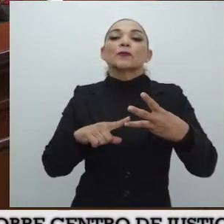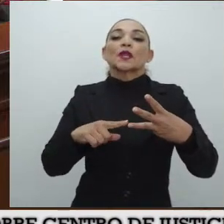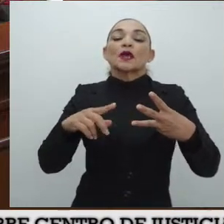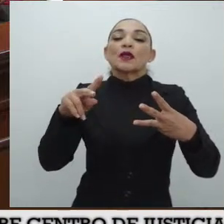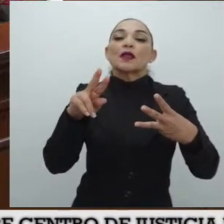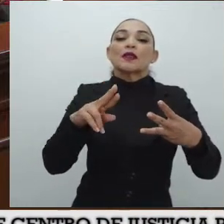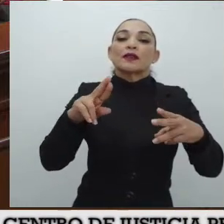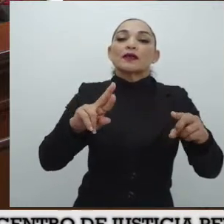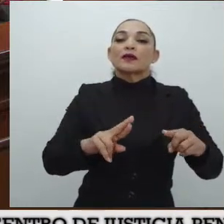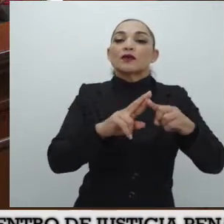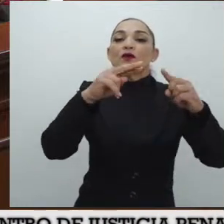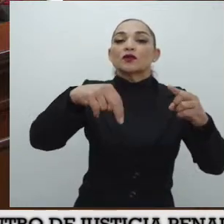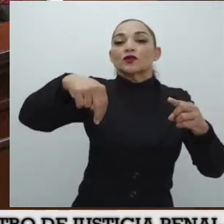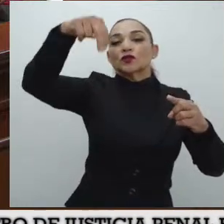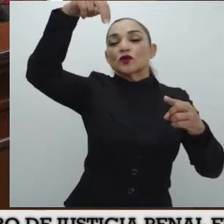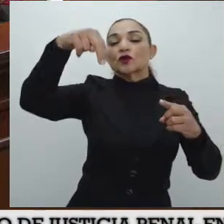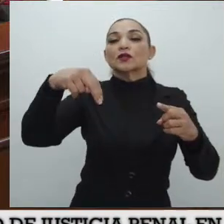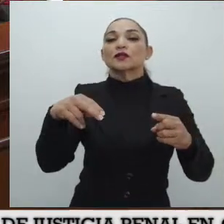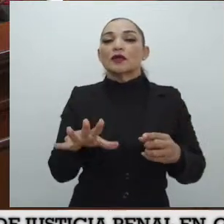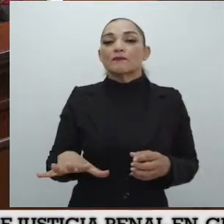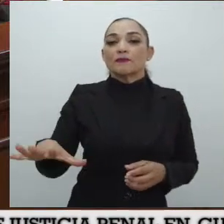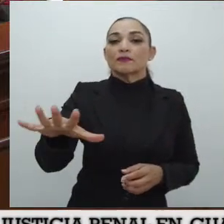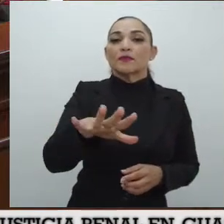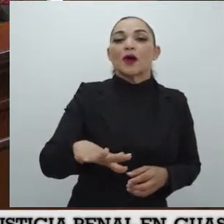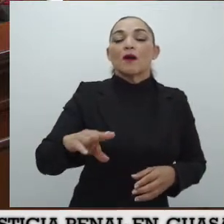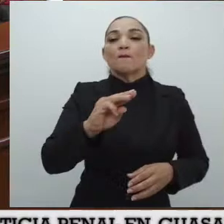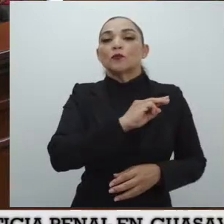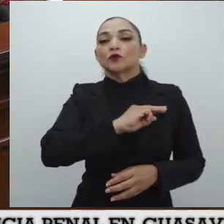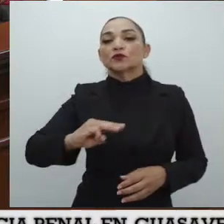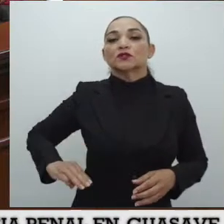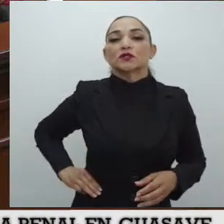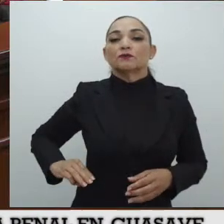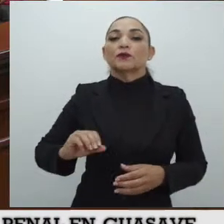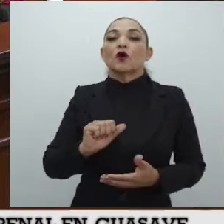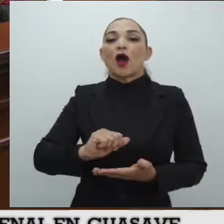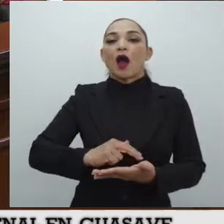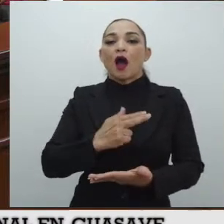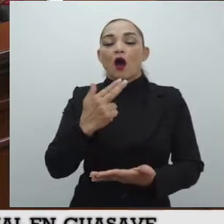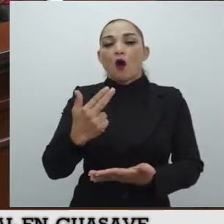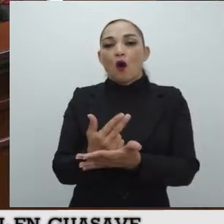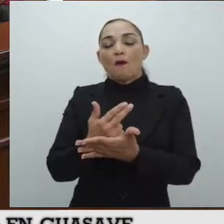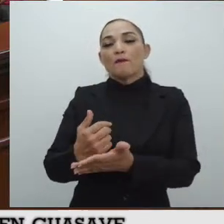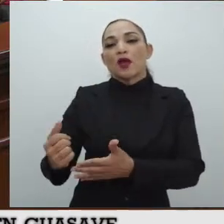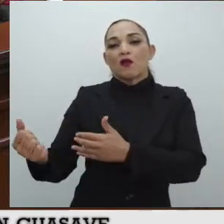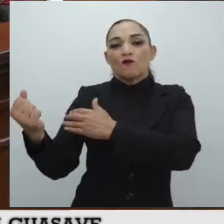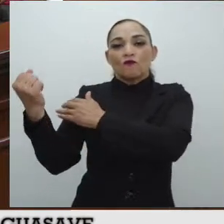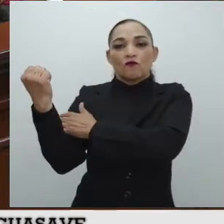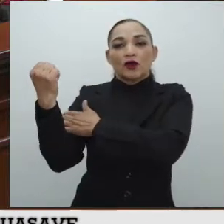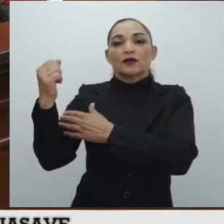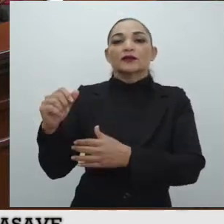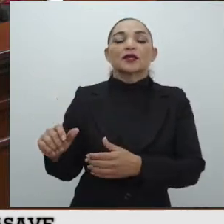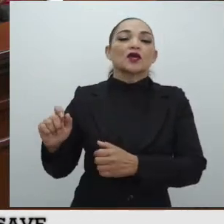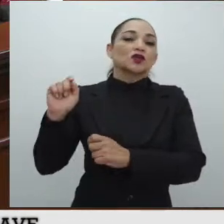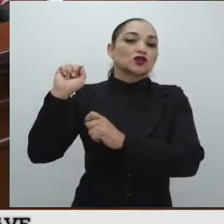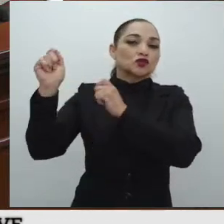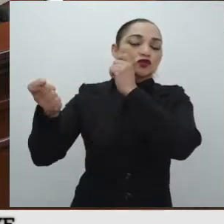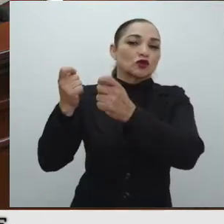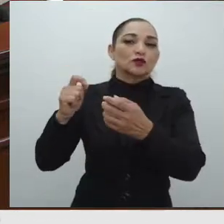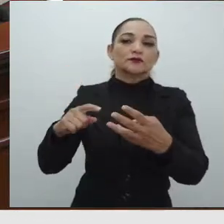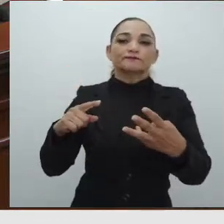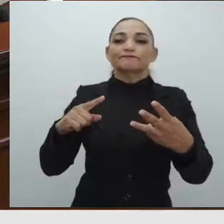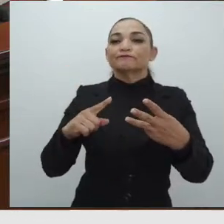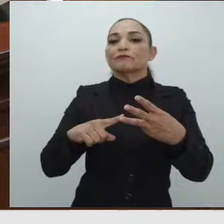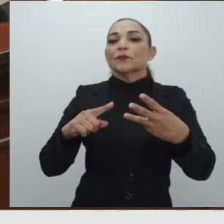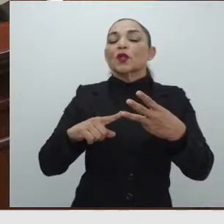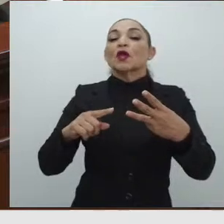comprende los distritos judiciales de los municipios de Ahome, El Fuerte y Choice. Cuarto, en la región Sur, que